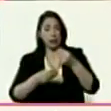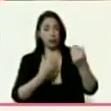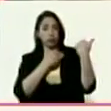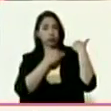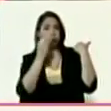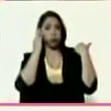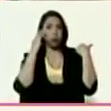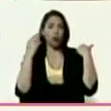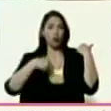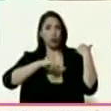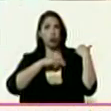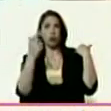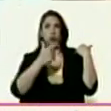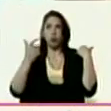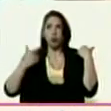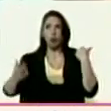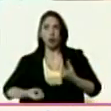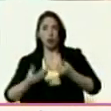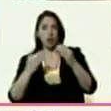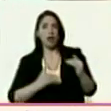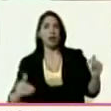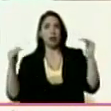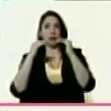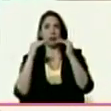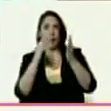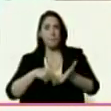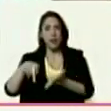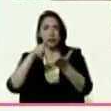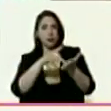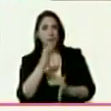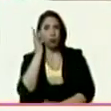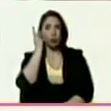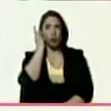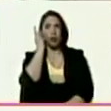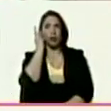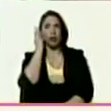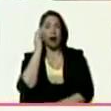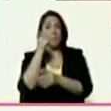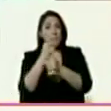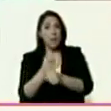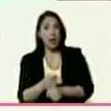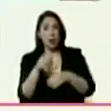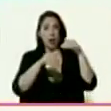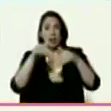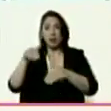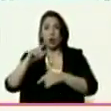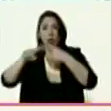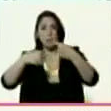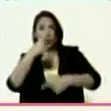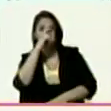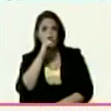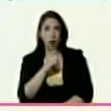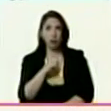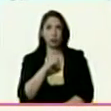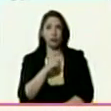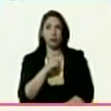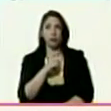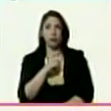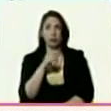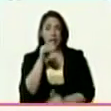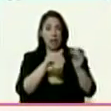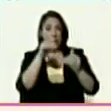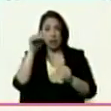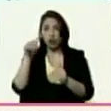estamos buscando darle equidad en la participación a la mujer. Esperamos que las elecciones que vienen ahora, el año que viene, elecciones